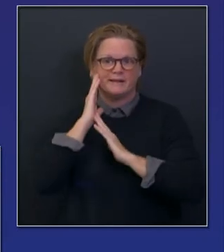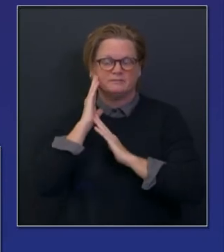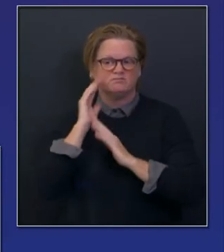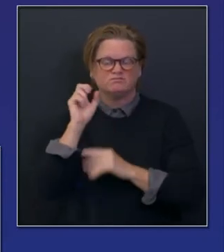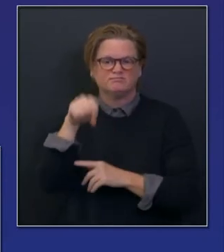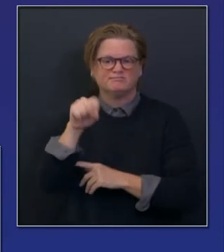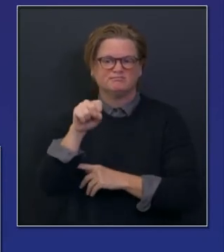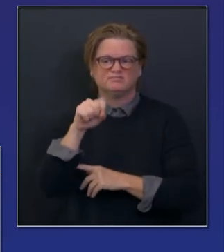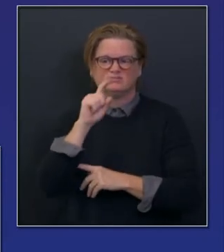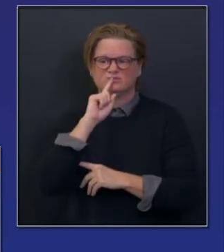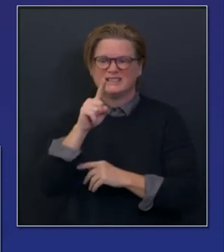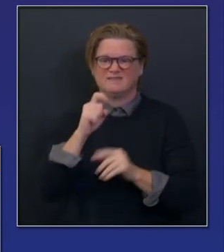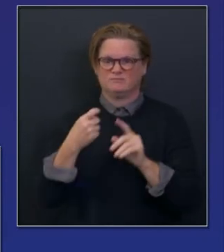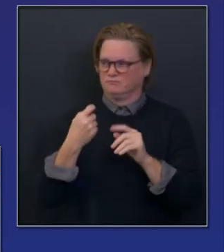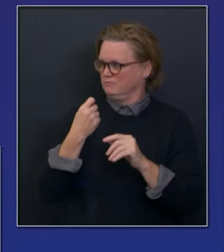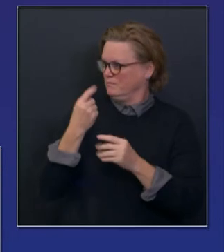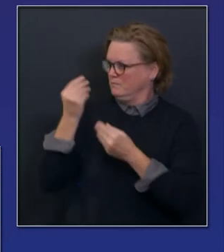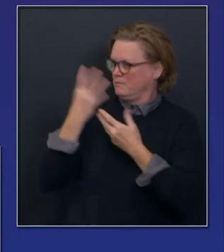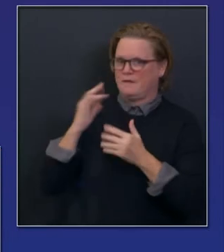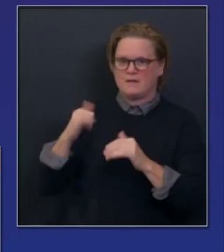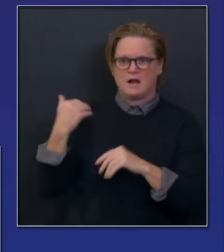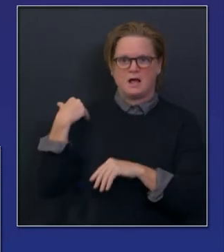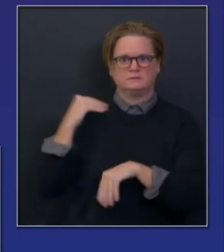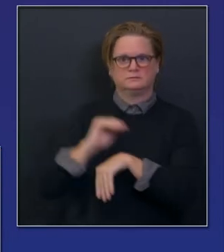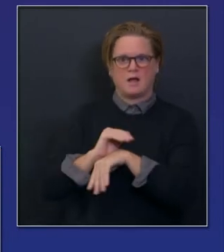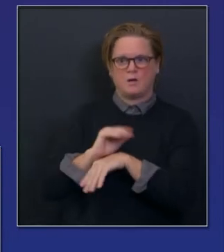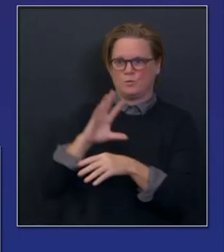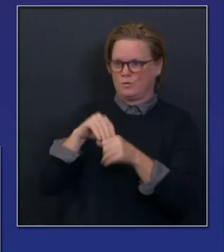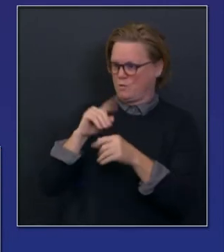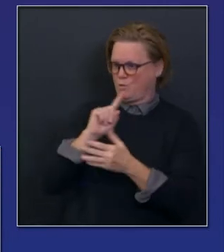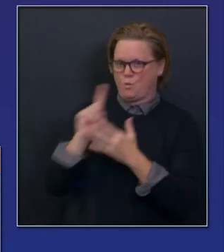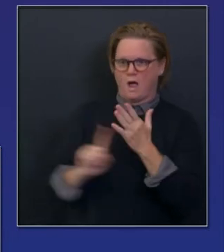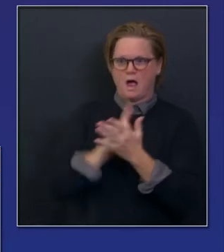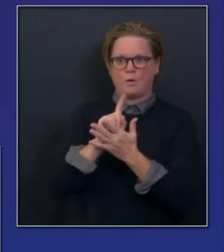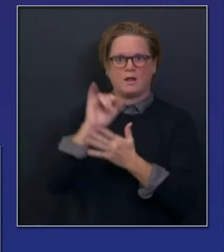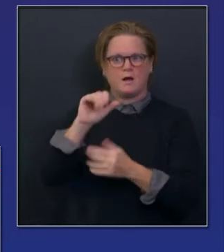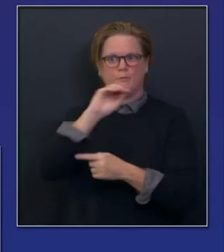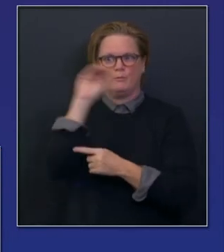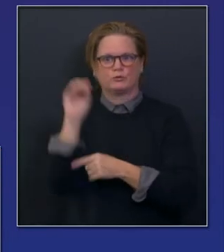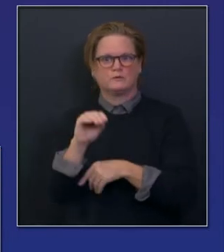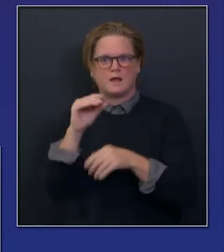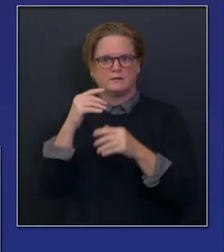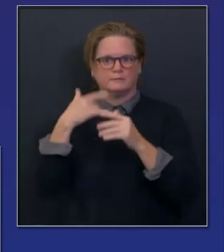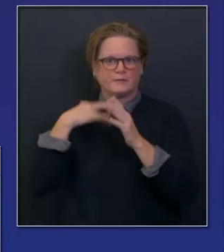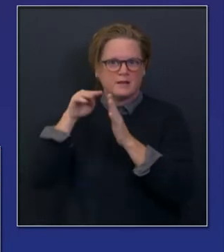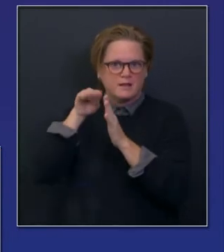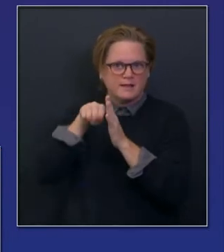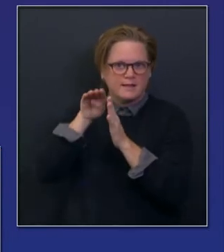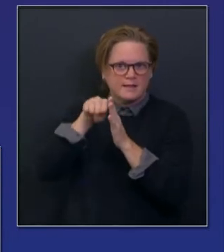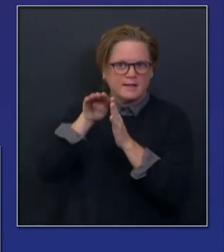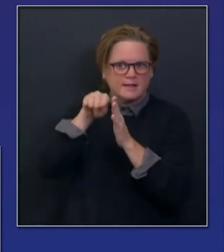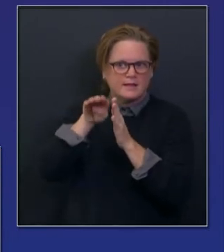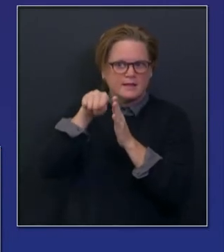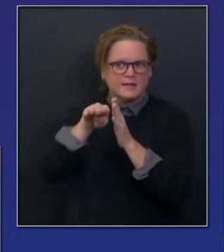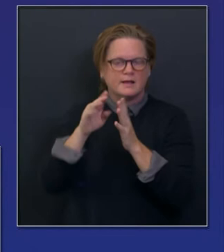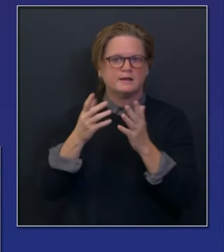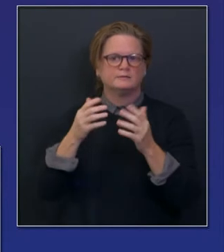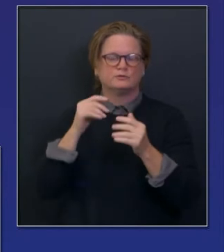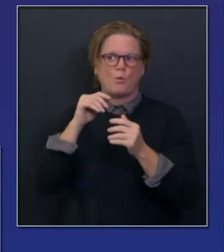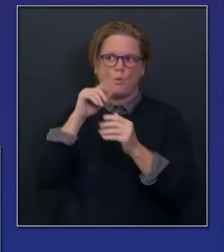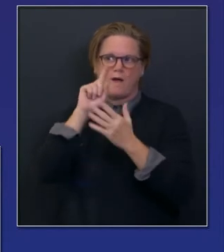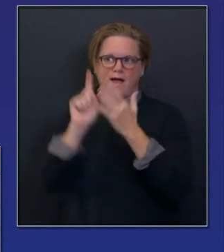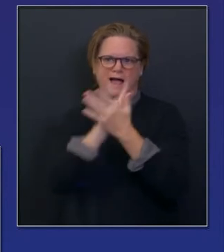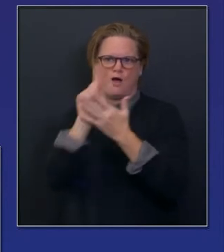es un vistazo de dónde nos encontrábamos anoche, 1.7%. Cada minuto, todos los días, trabajamos